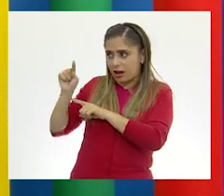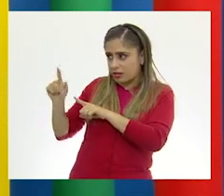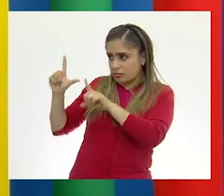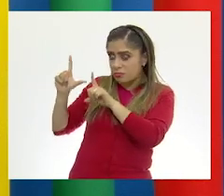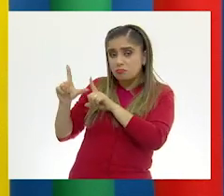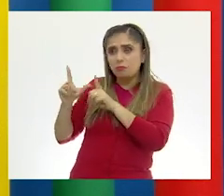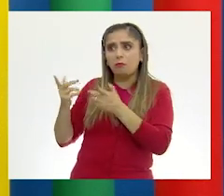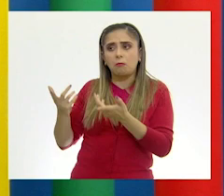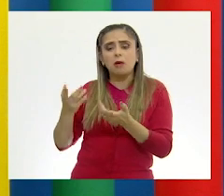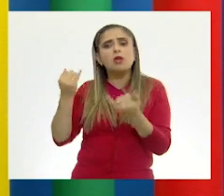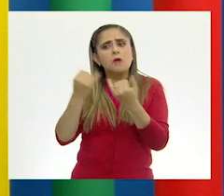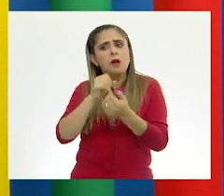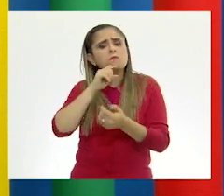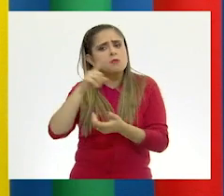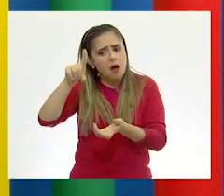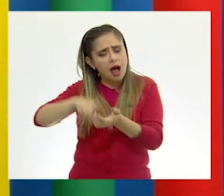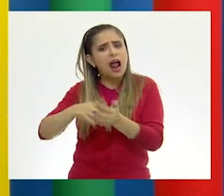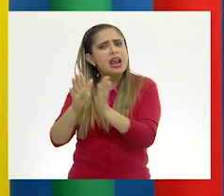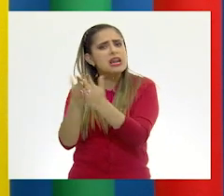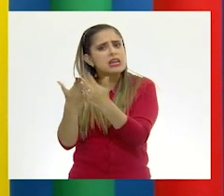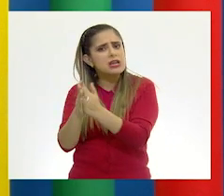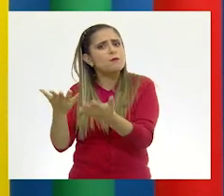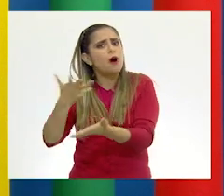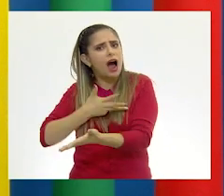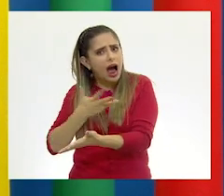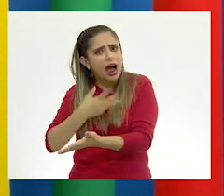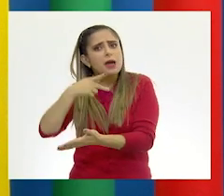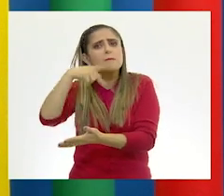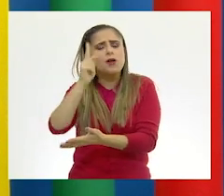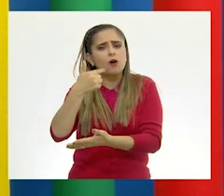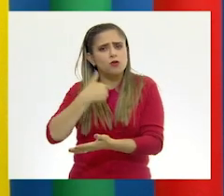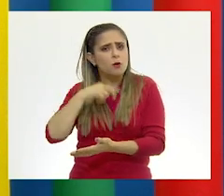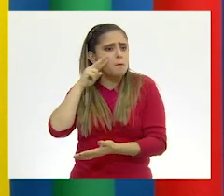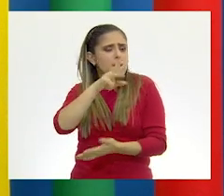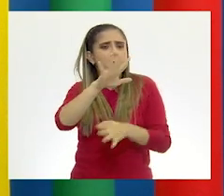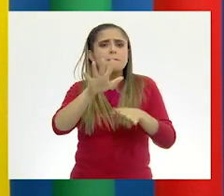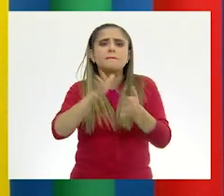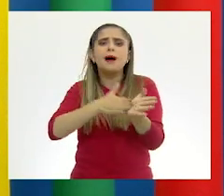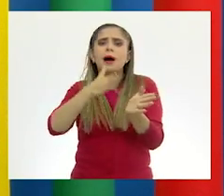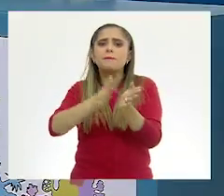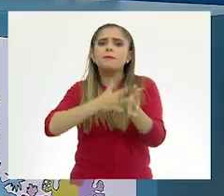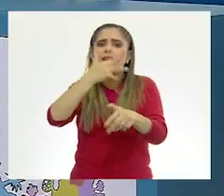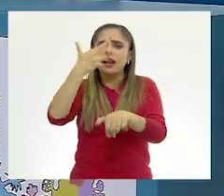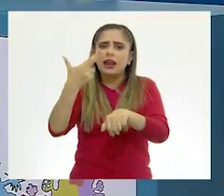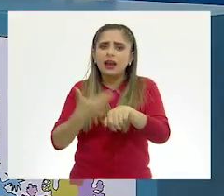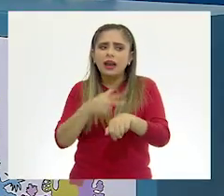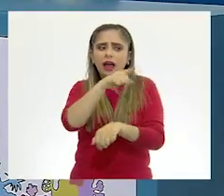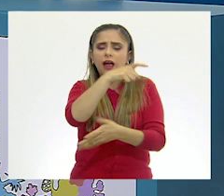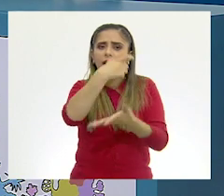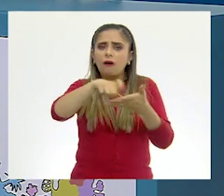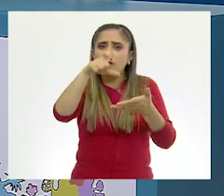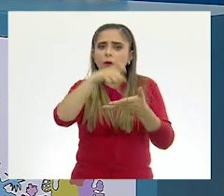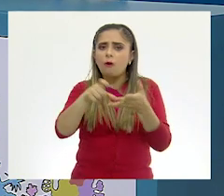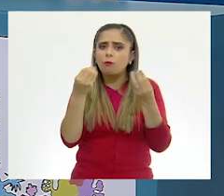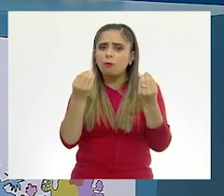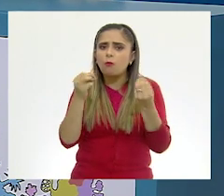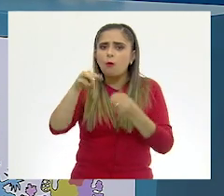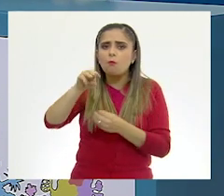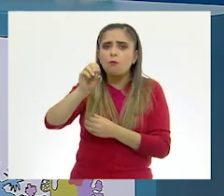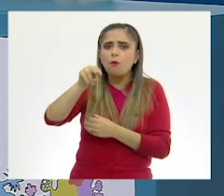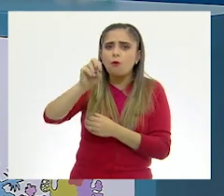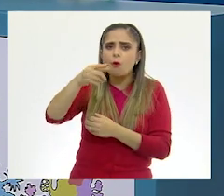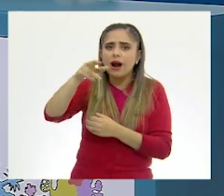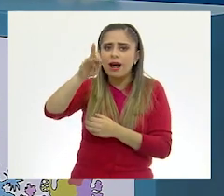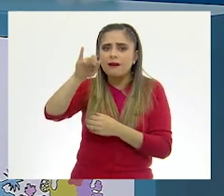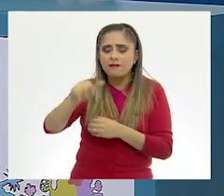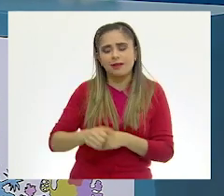hay monografías, pero yo las he encontrado en general en la papelería. Sí, también Sí. en la papelería.